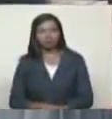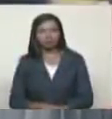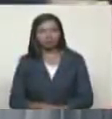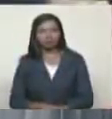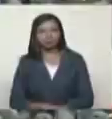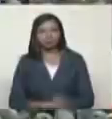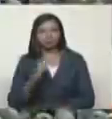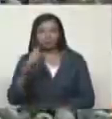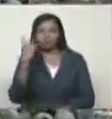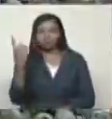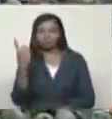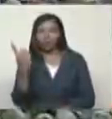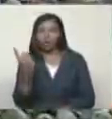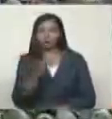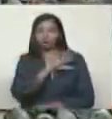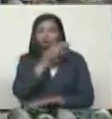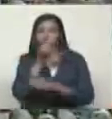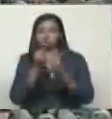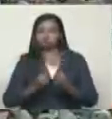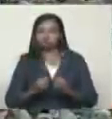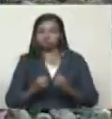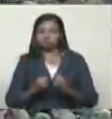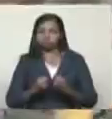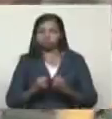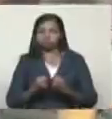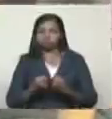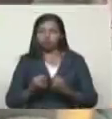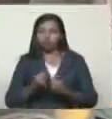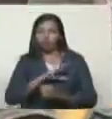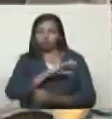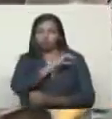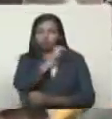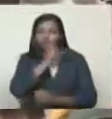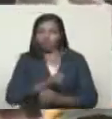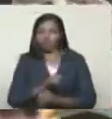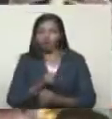Una sola fuerza, un solo poder,